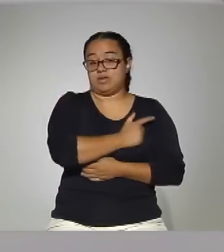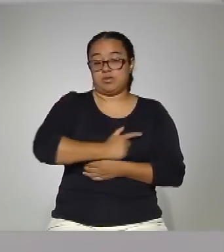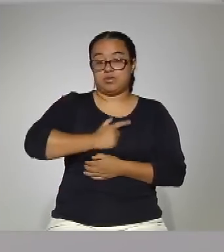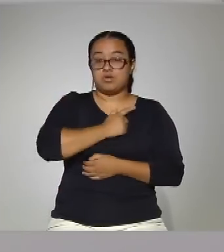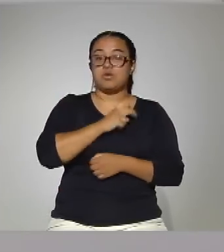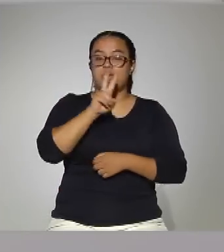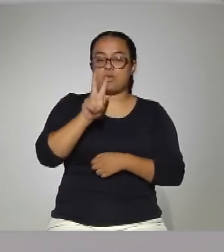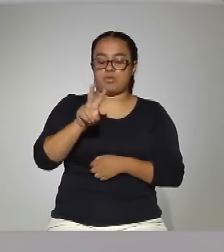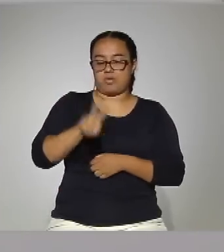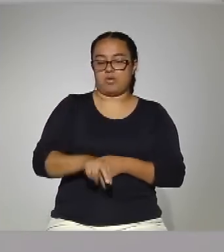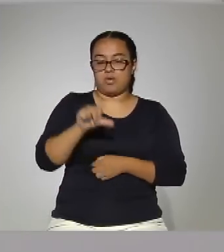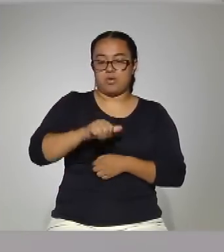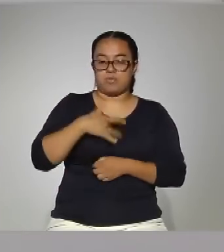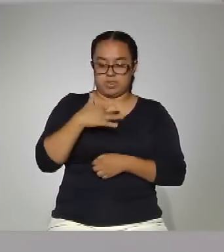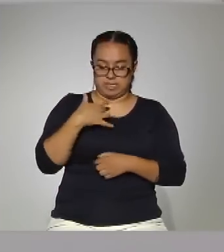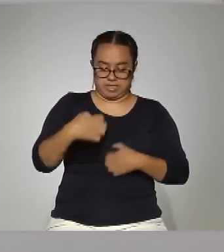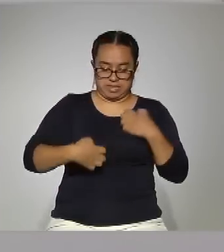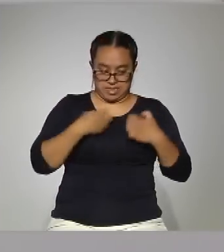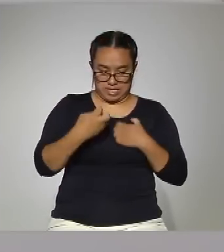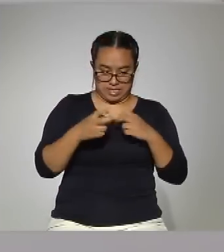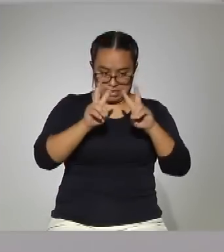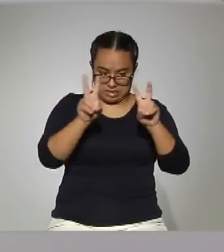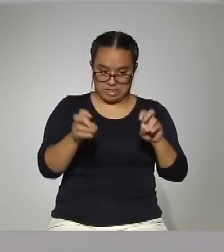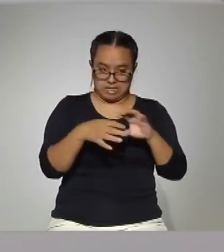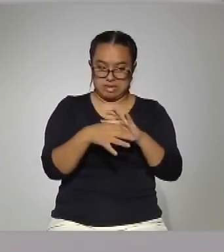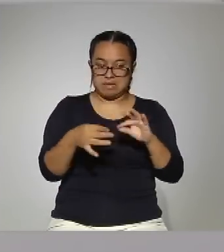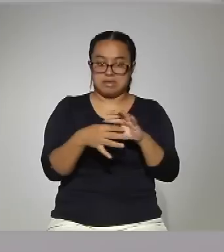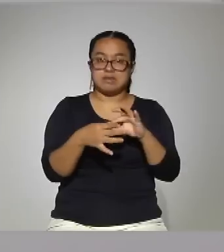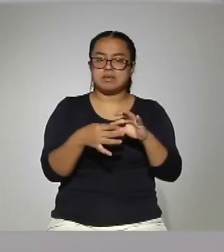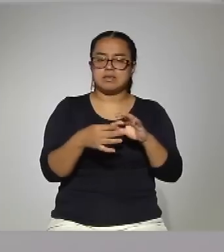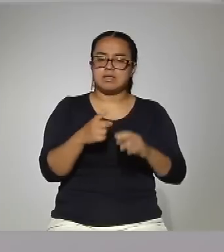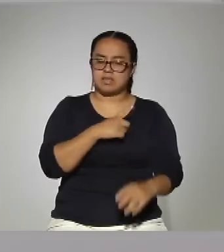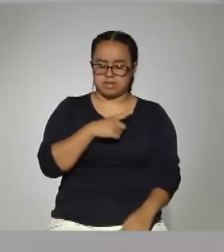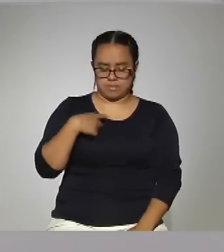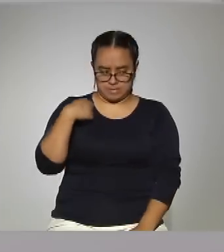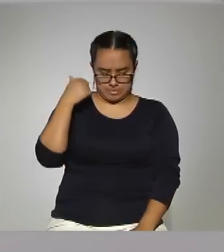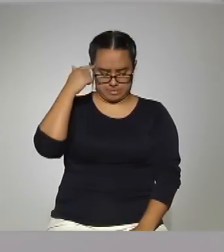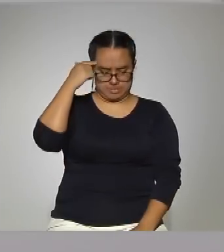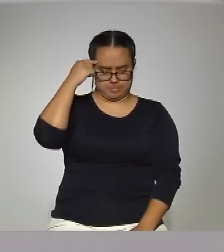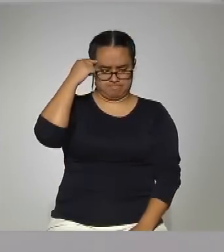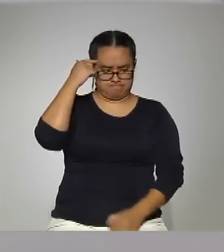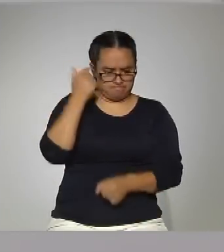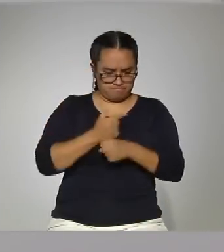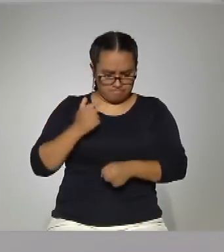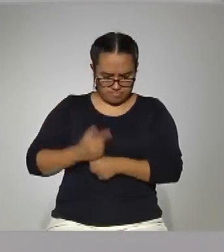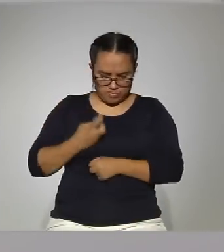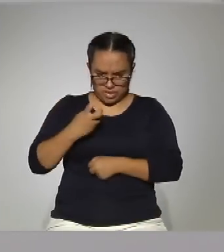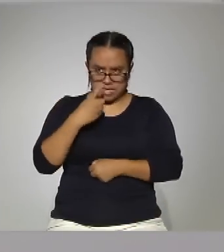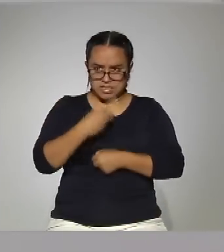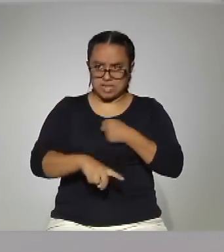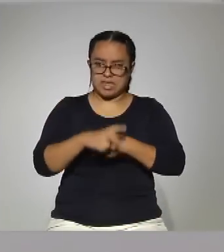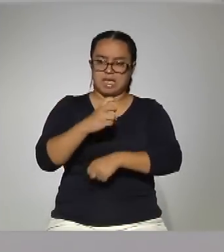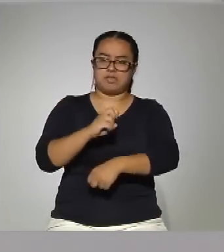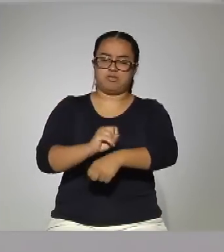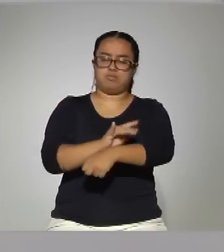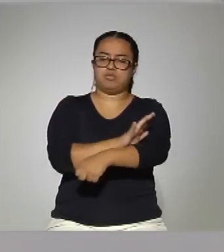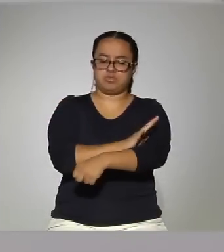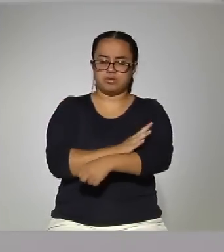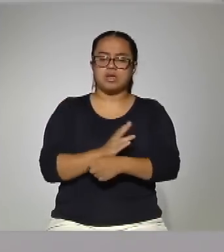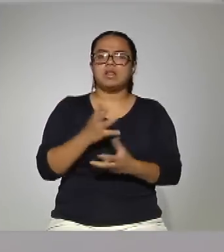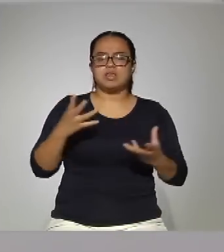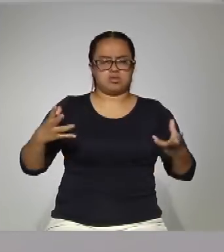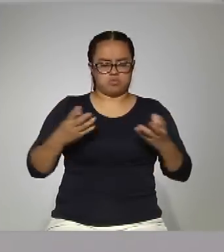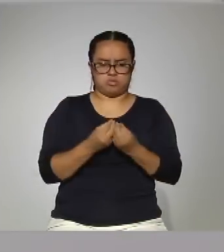estoy emocionada de hablar de este tema. Cris decía, ser consciente, identificar estos daños emocionales y me encantaría que lo hagamos